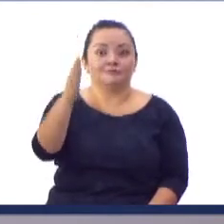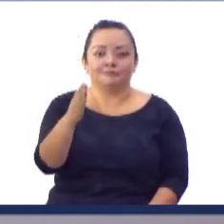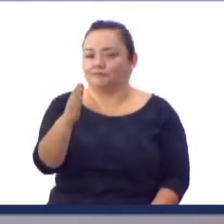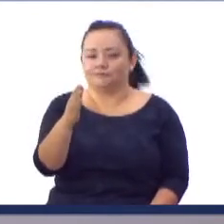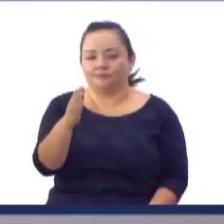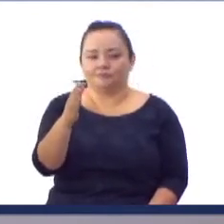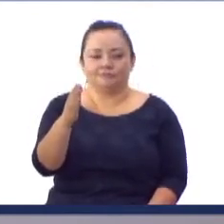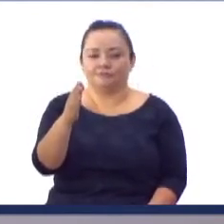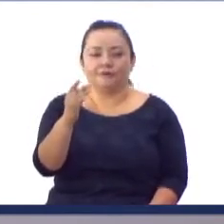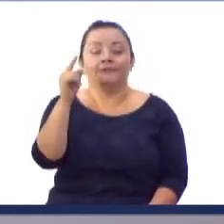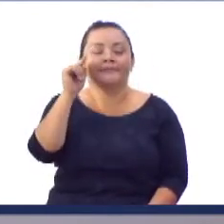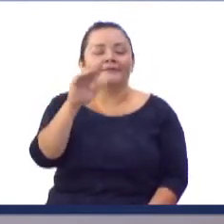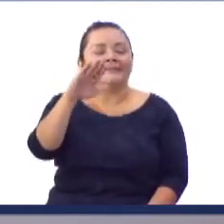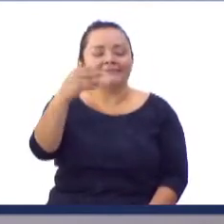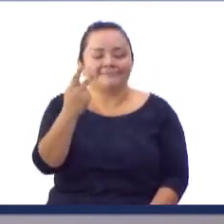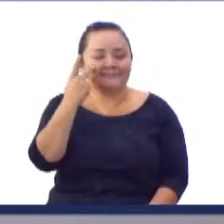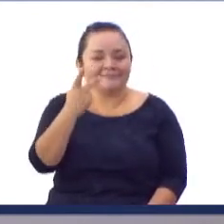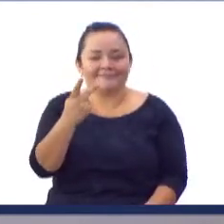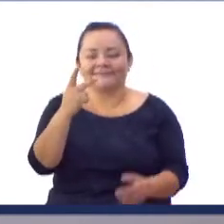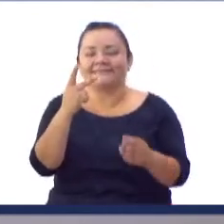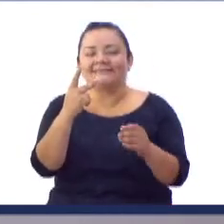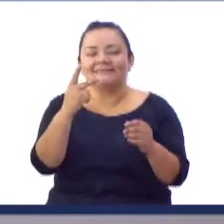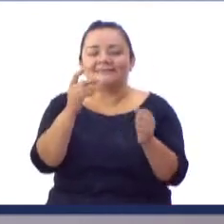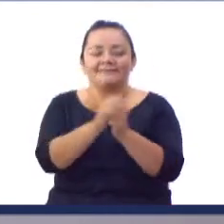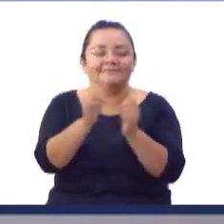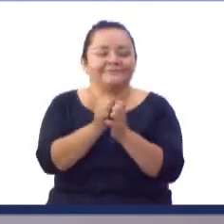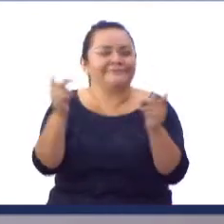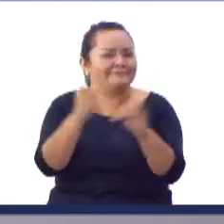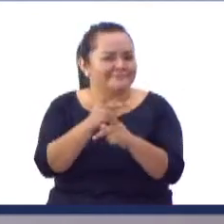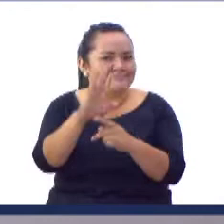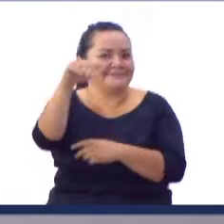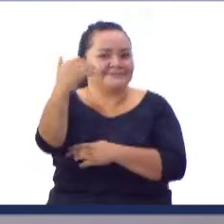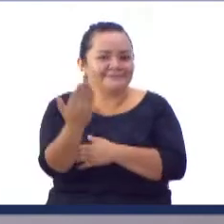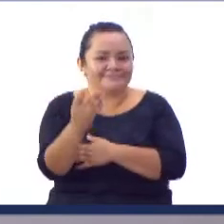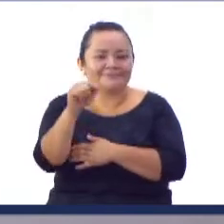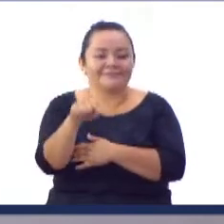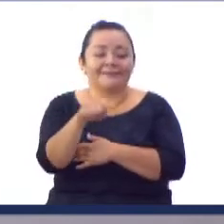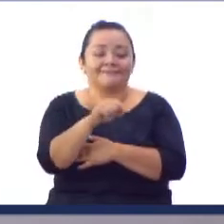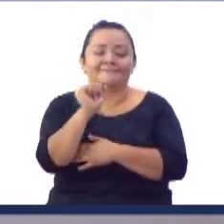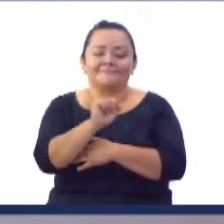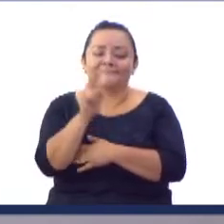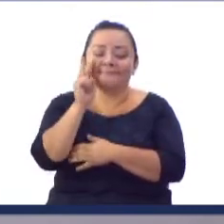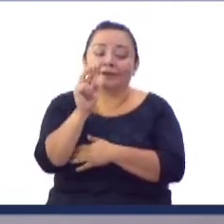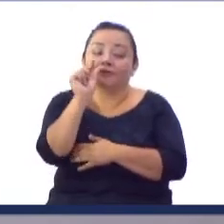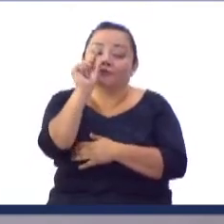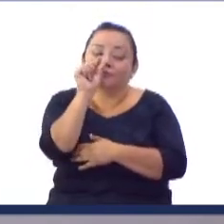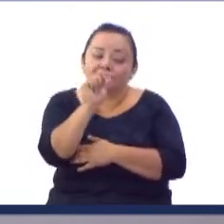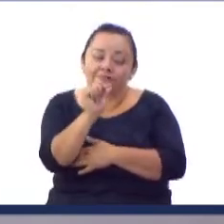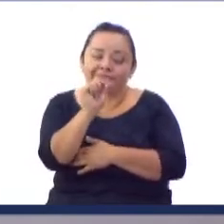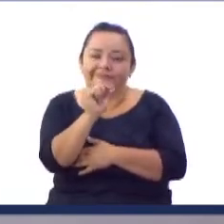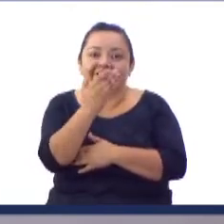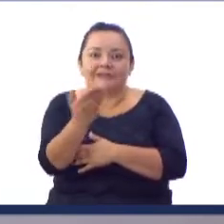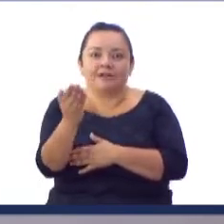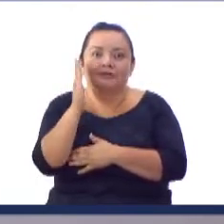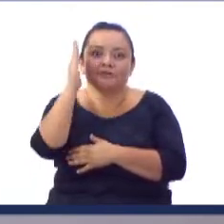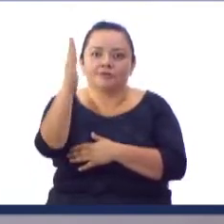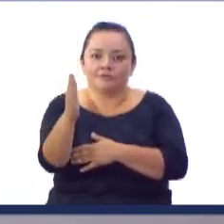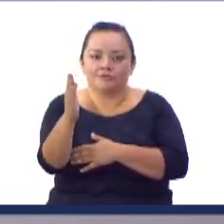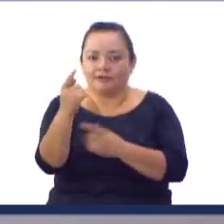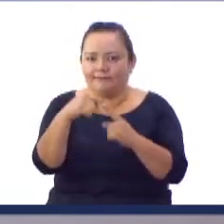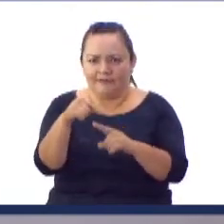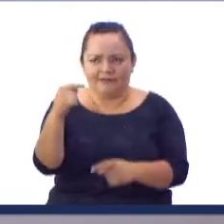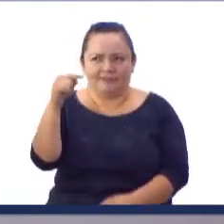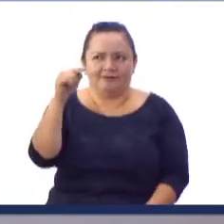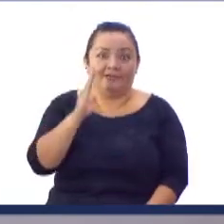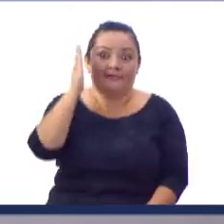tendrán una noción de las verdaderas cosas que van a suceder van a poder ver en un poquito verdad de las cosas pero no